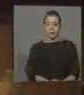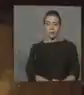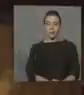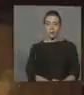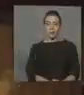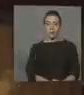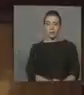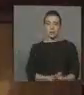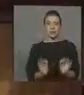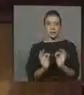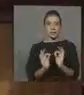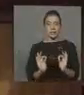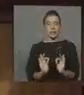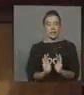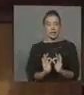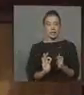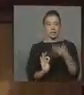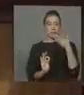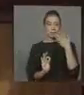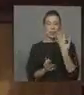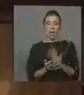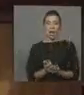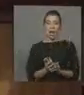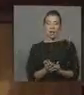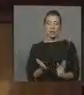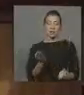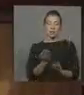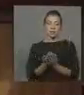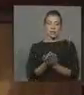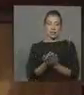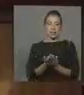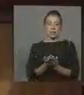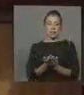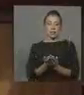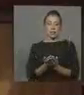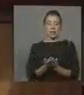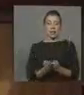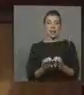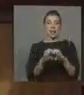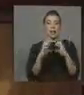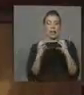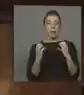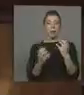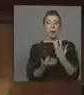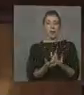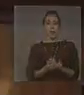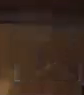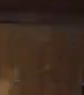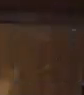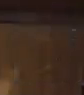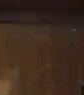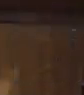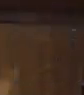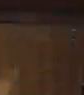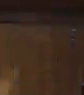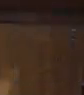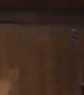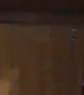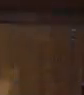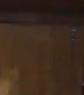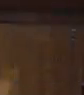En el detalle de dichas exposiciones cuentan los anexos que la Honorable Cámara posee para cada parlamentario.